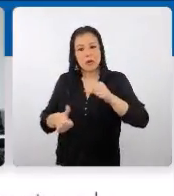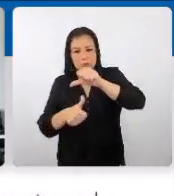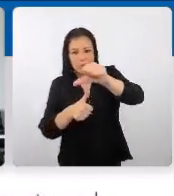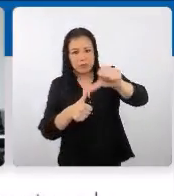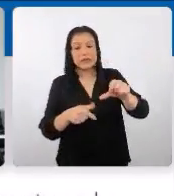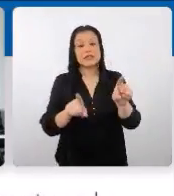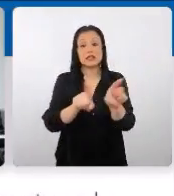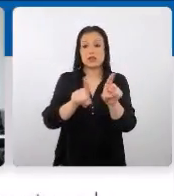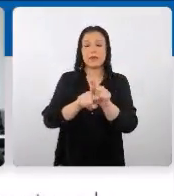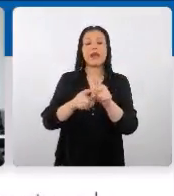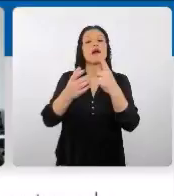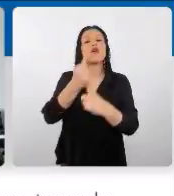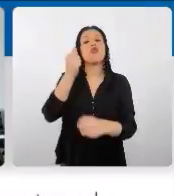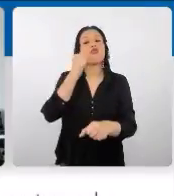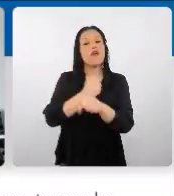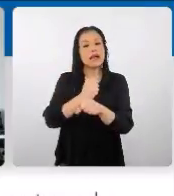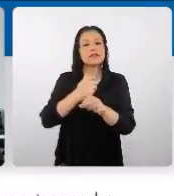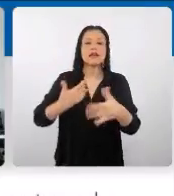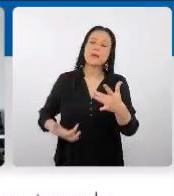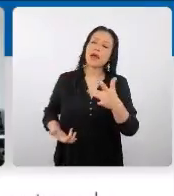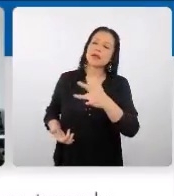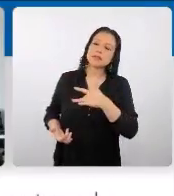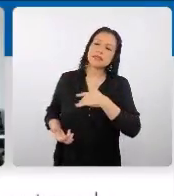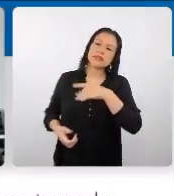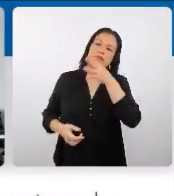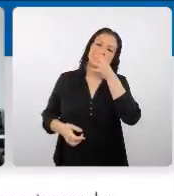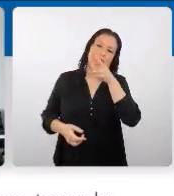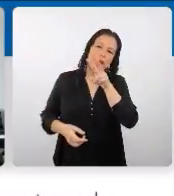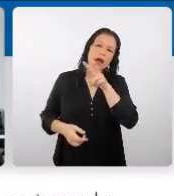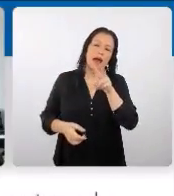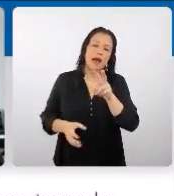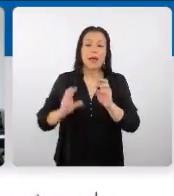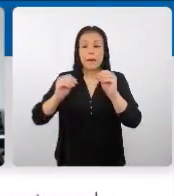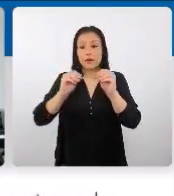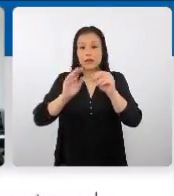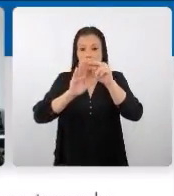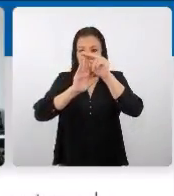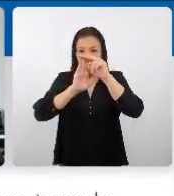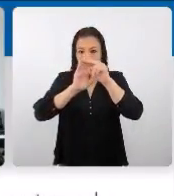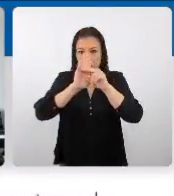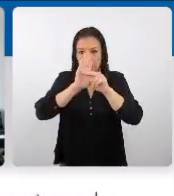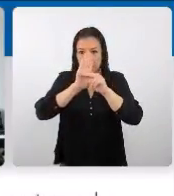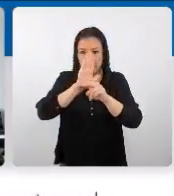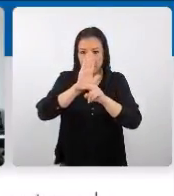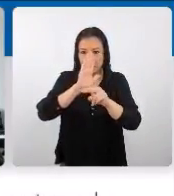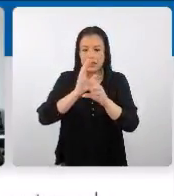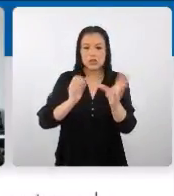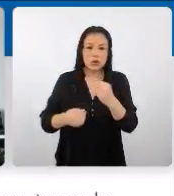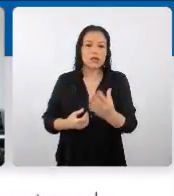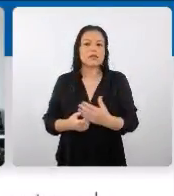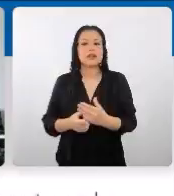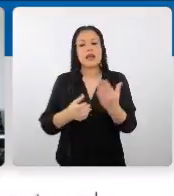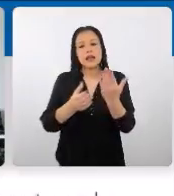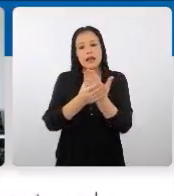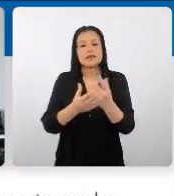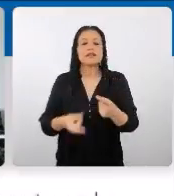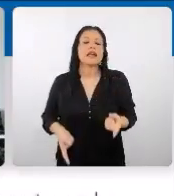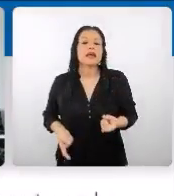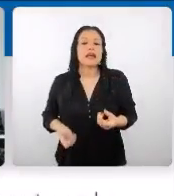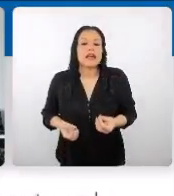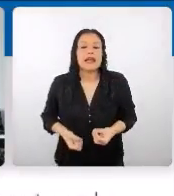la confianza que puedan generar implementando todos aquellos protocolos que les